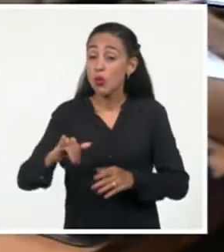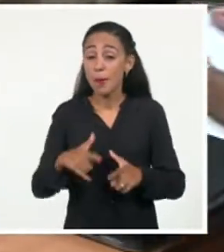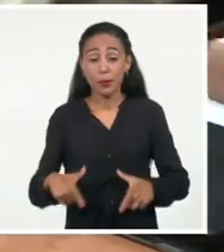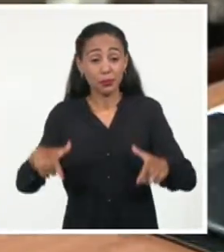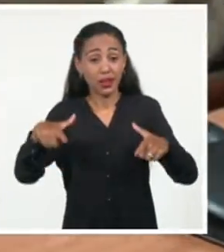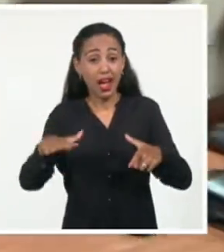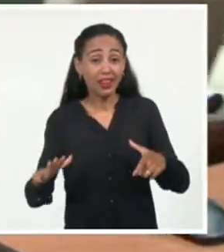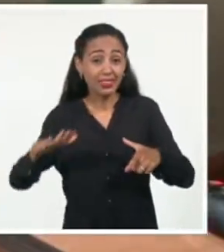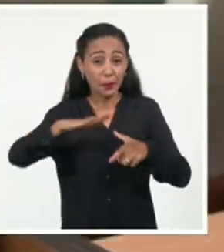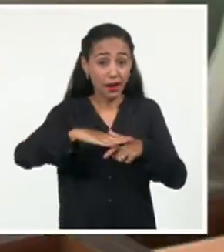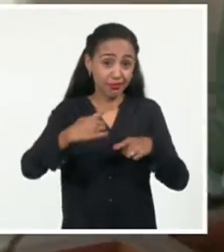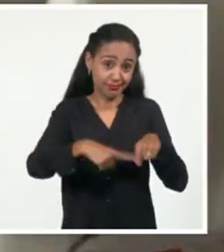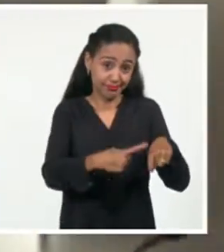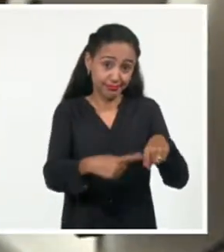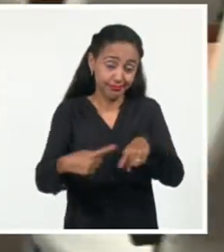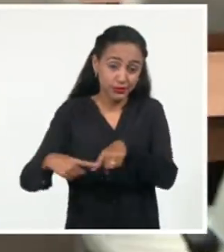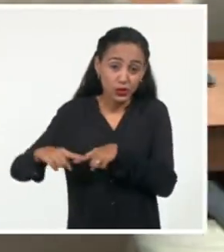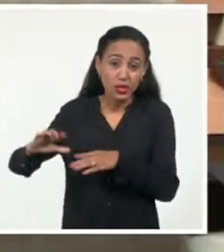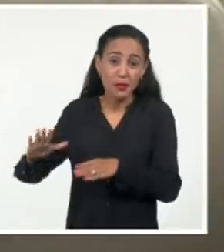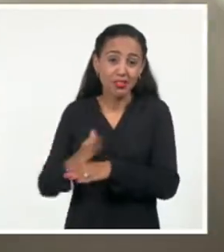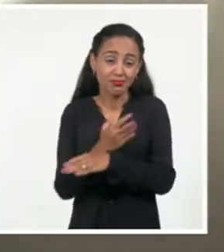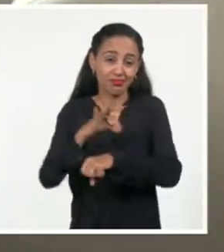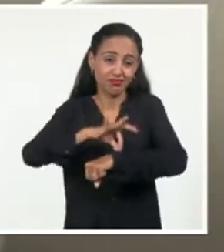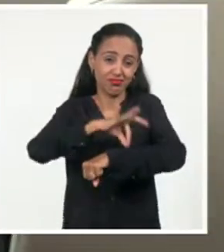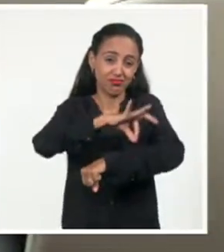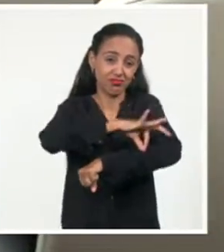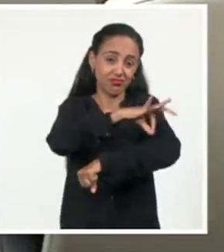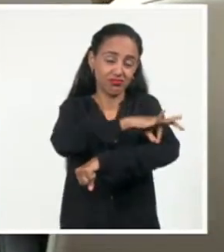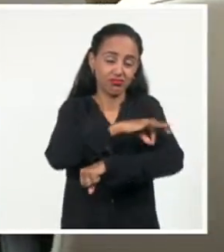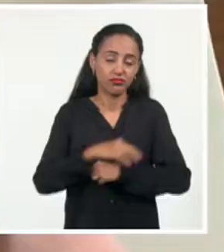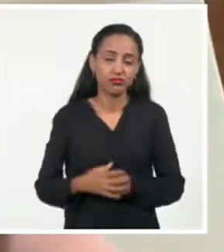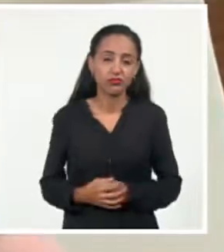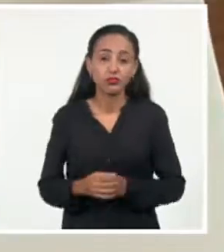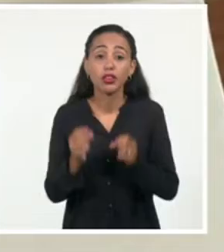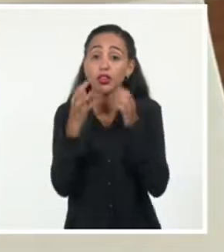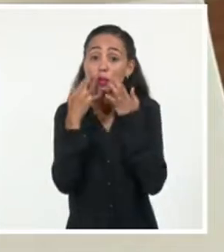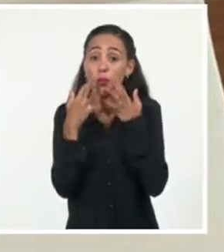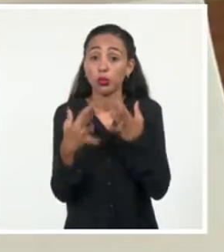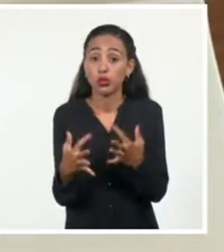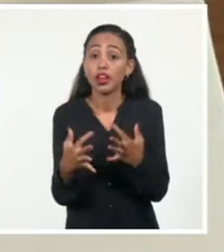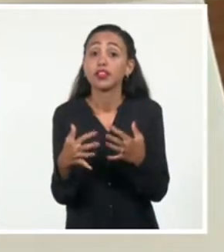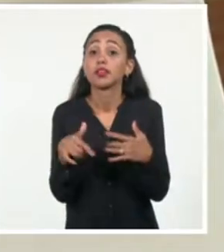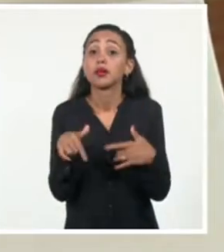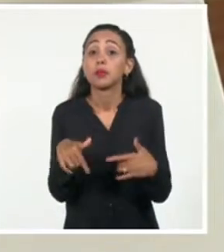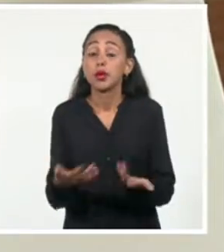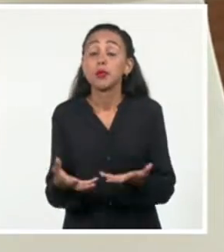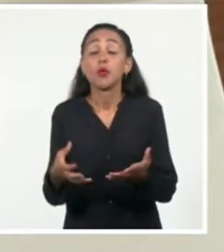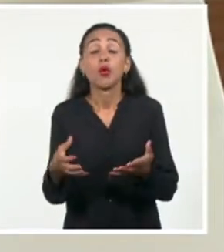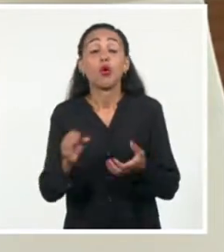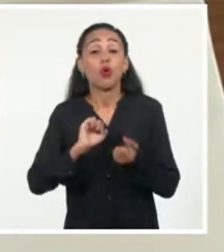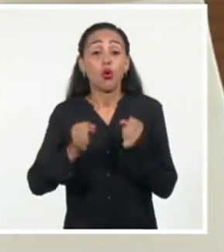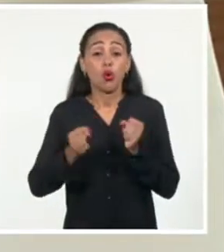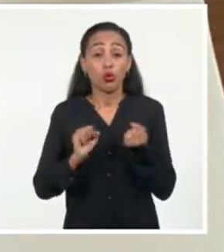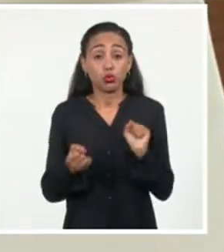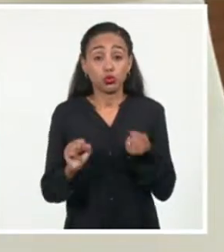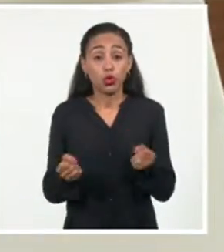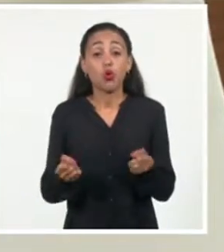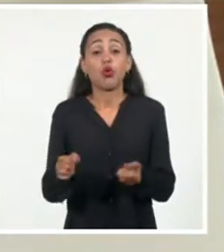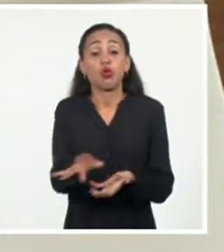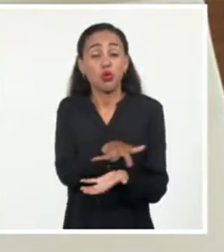eliminar el Aedes aegypti, transmisor del dengue. Importante reforzar los grupos de control a nivel de las áreas de